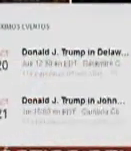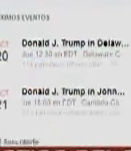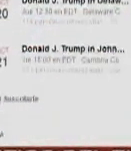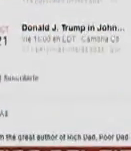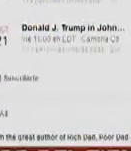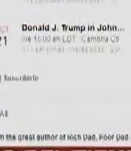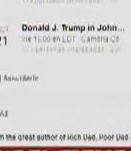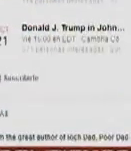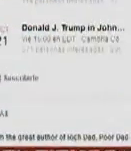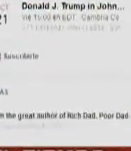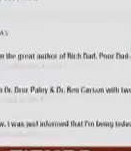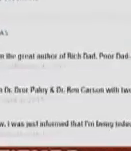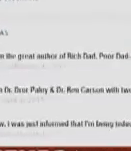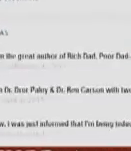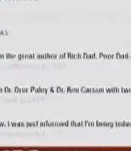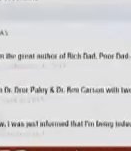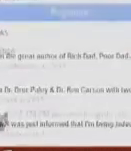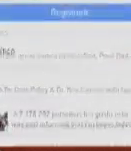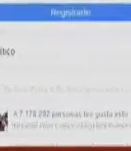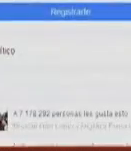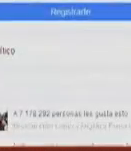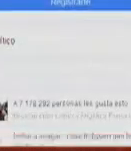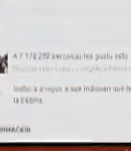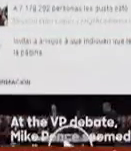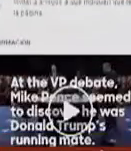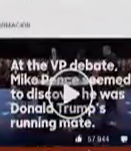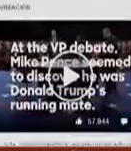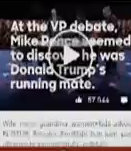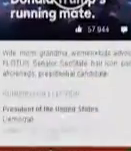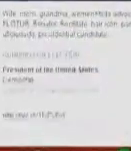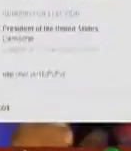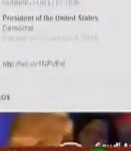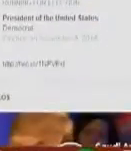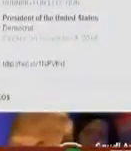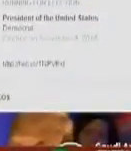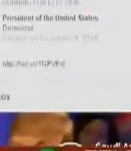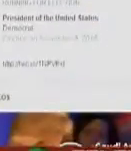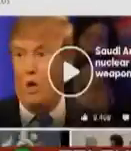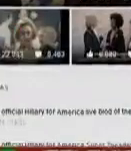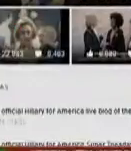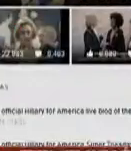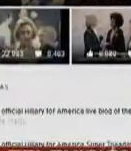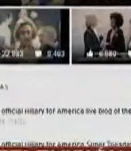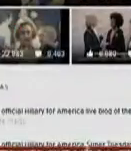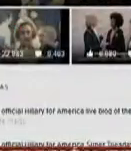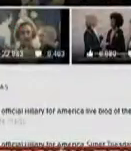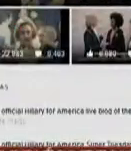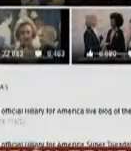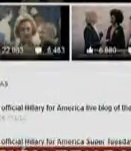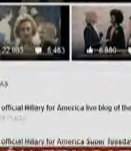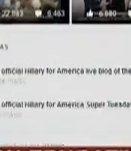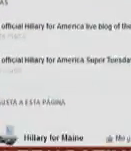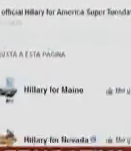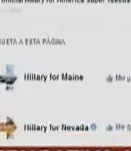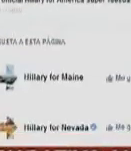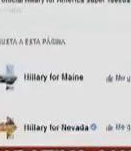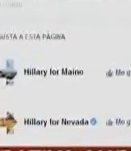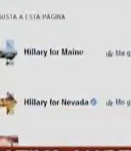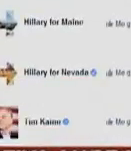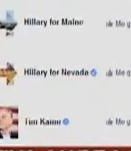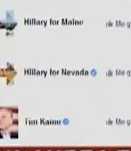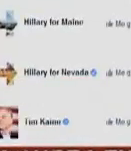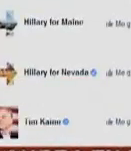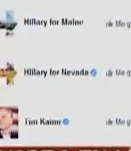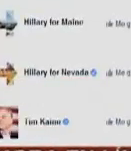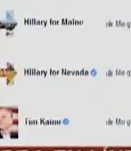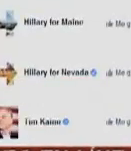funcionó bastante bien, causando un pico en los registros. Ahora esta red social se transforma en una especie de casilla digital, pues los